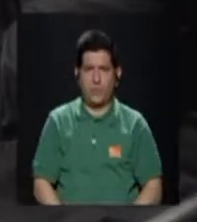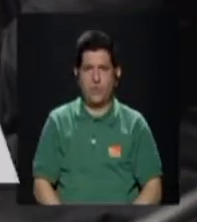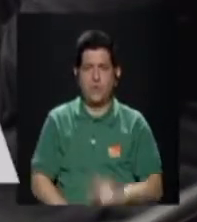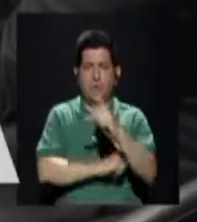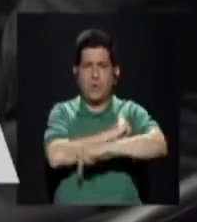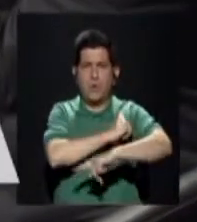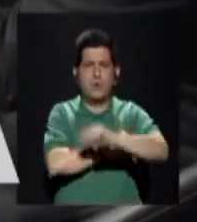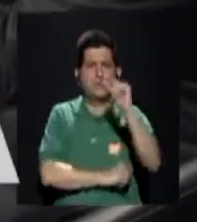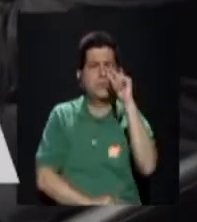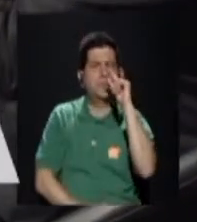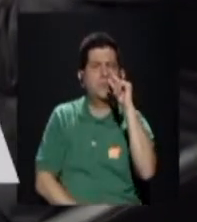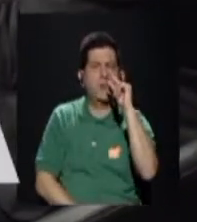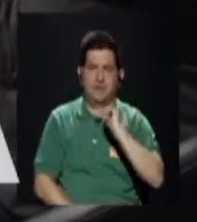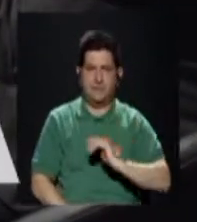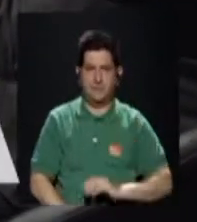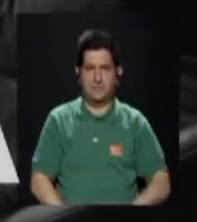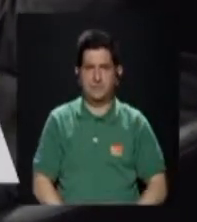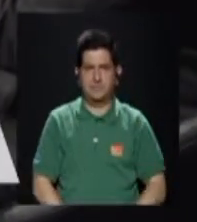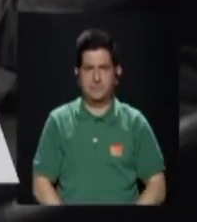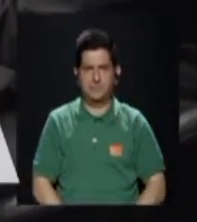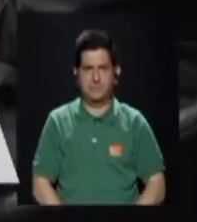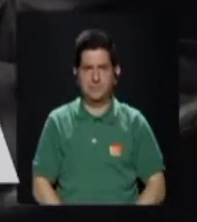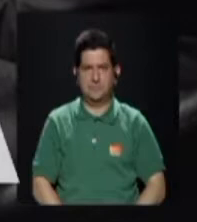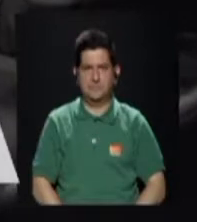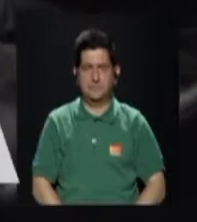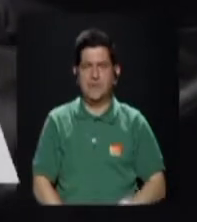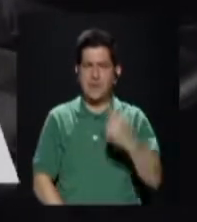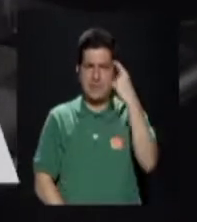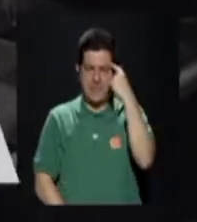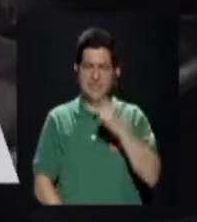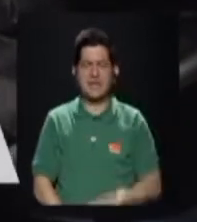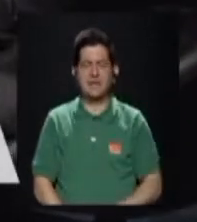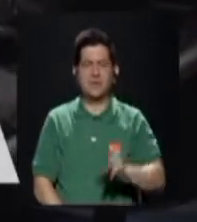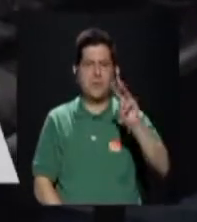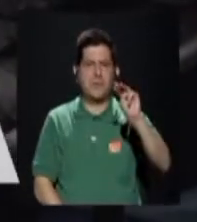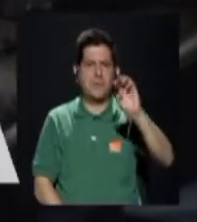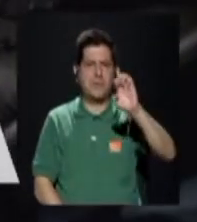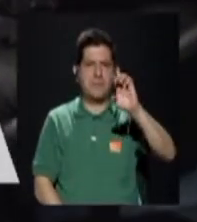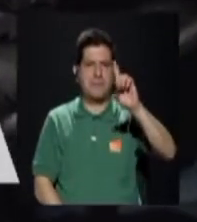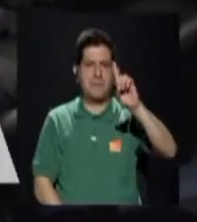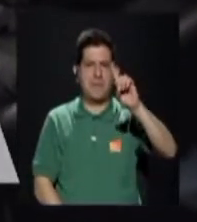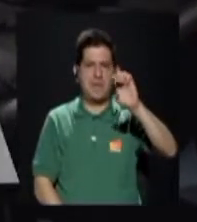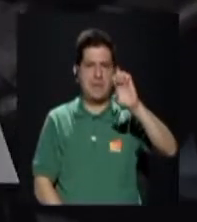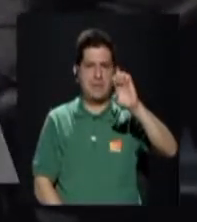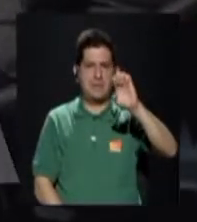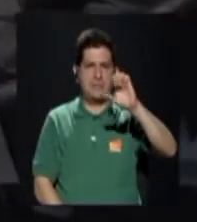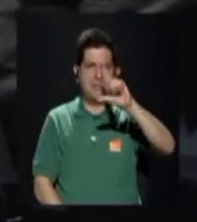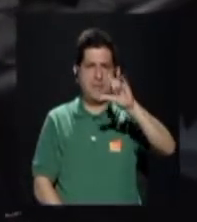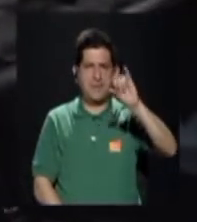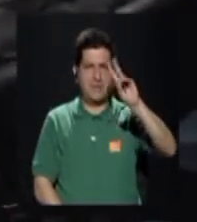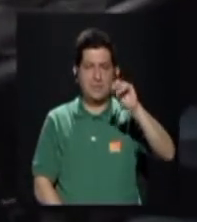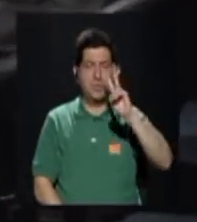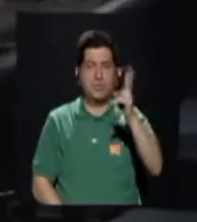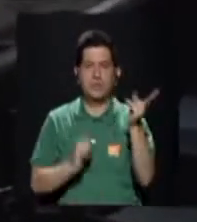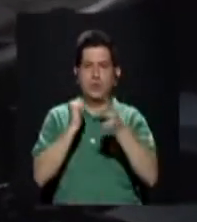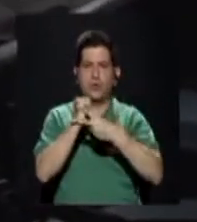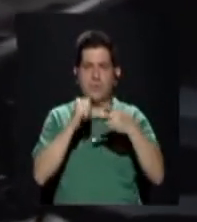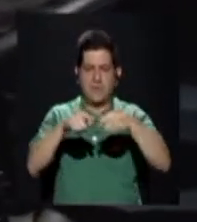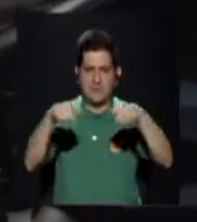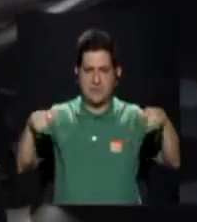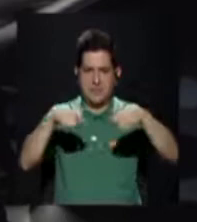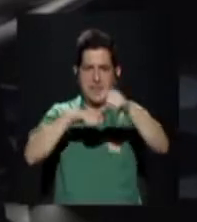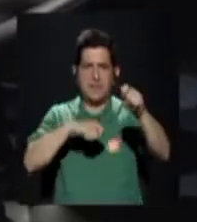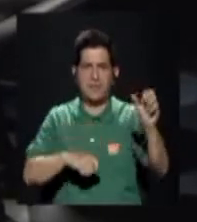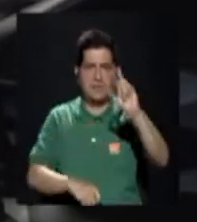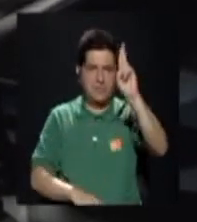país chiquititico. Medellín es 2 veces que Costa Rica, ¿verdad? Más o menos